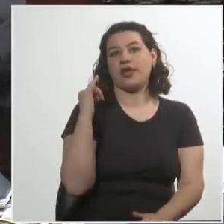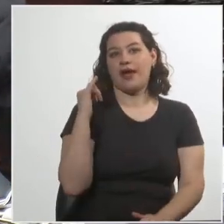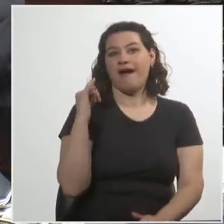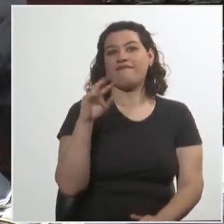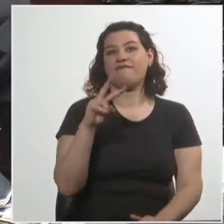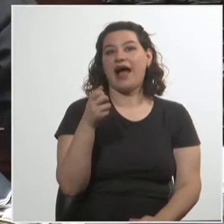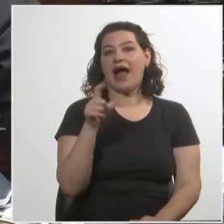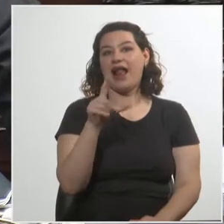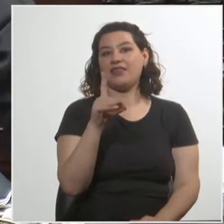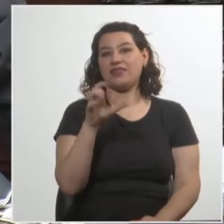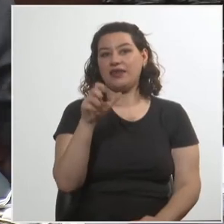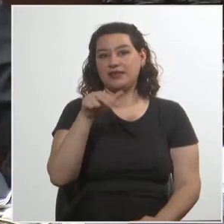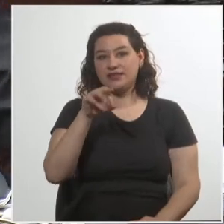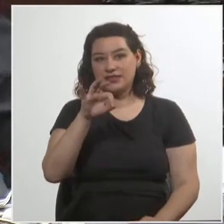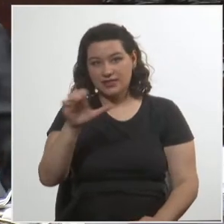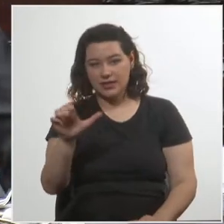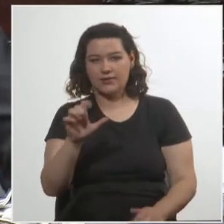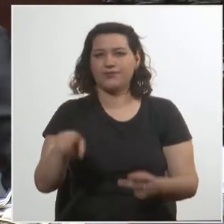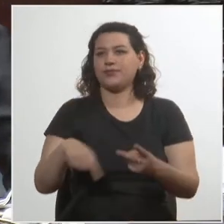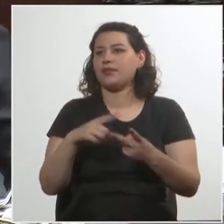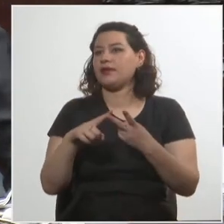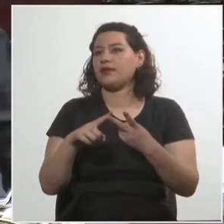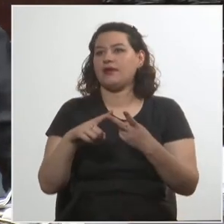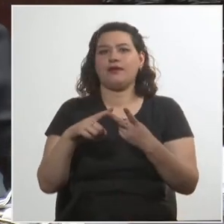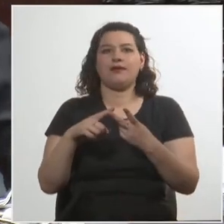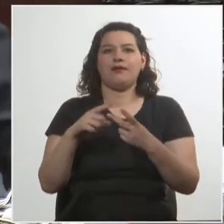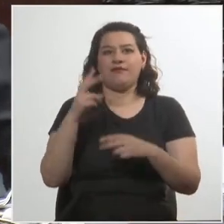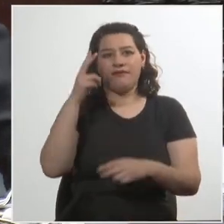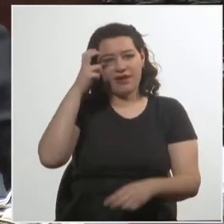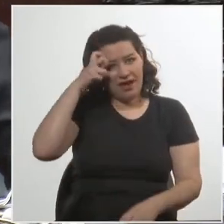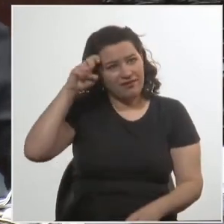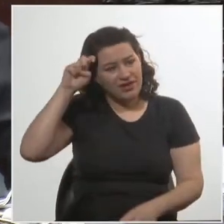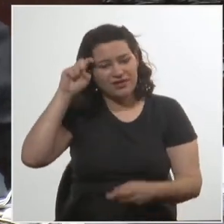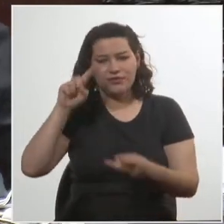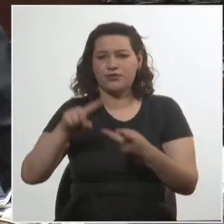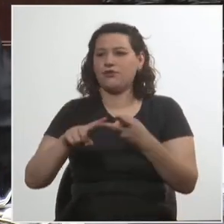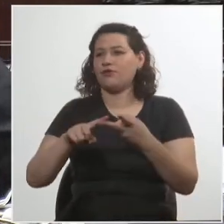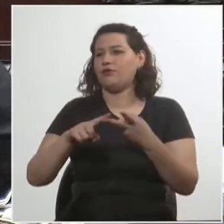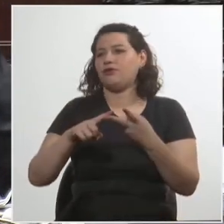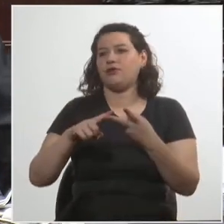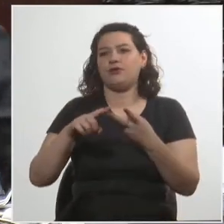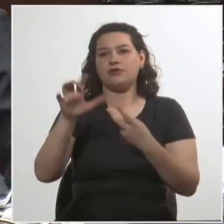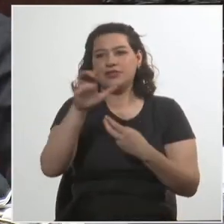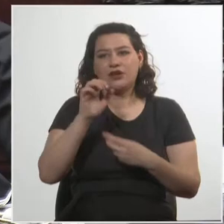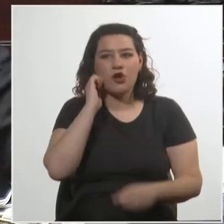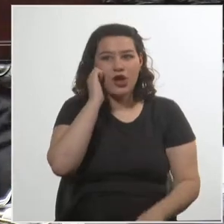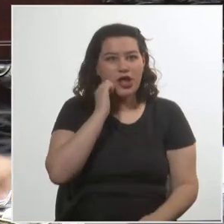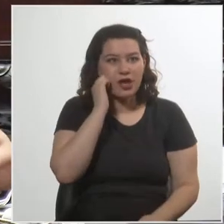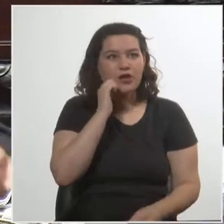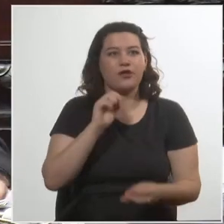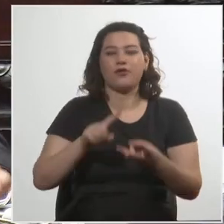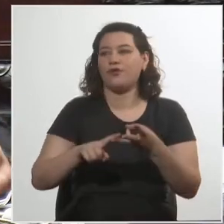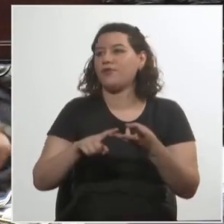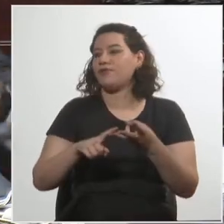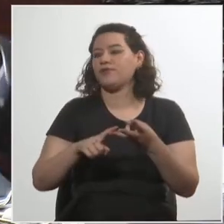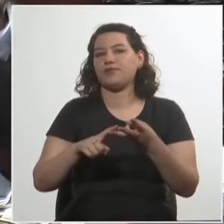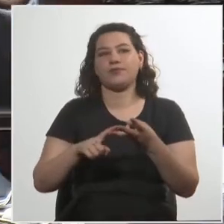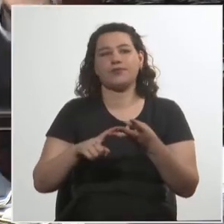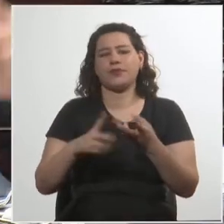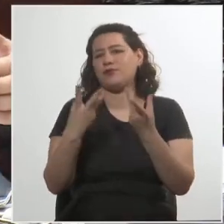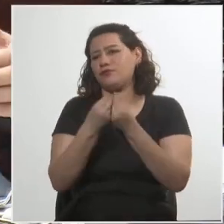nesilda poleé los tamberitos en Fray bentos cerros negros en cagancha la segunda sección bobaríe la colonia española